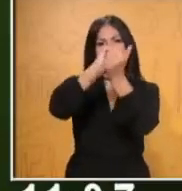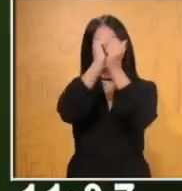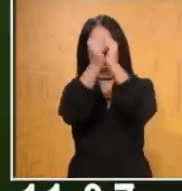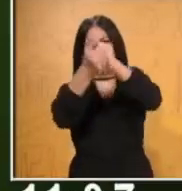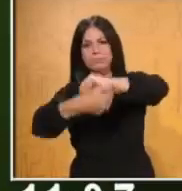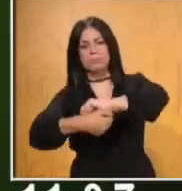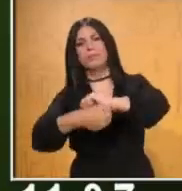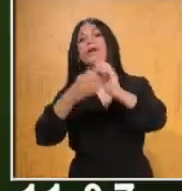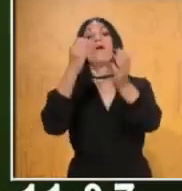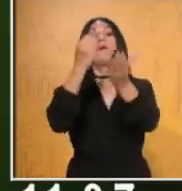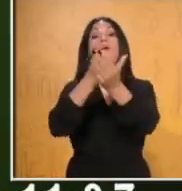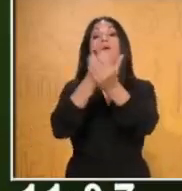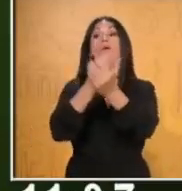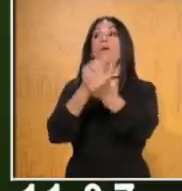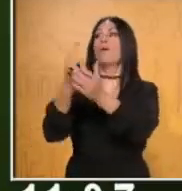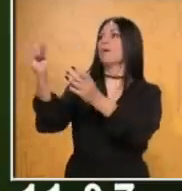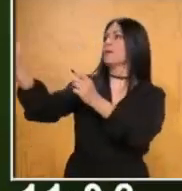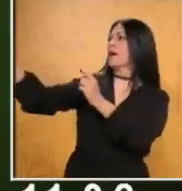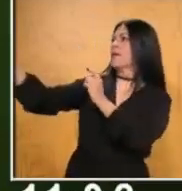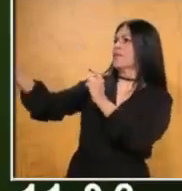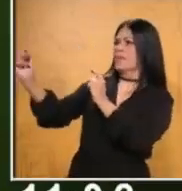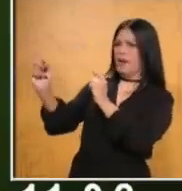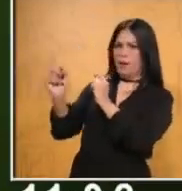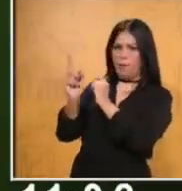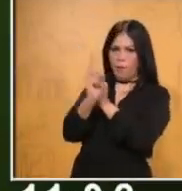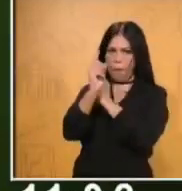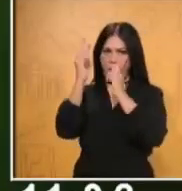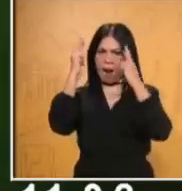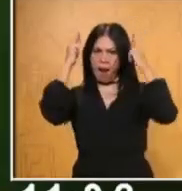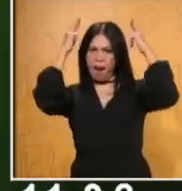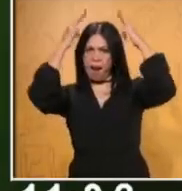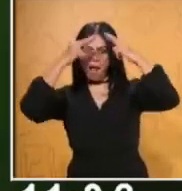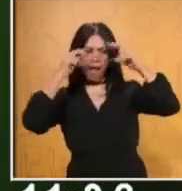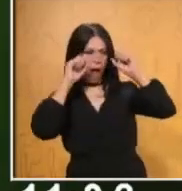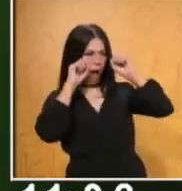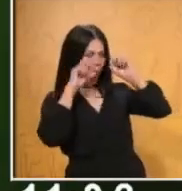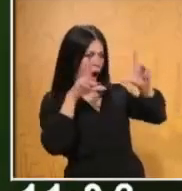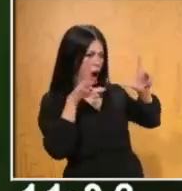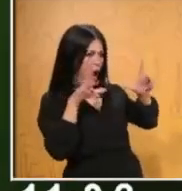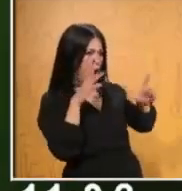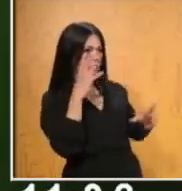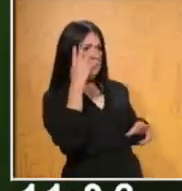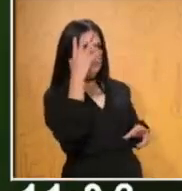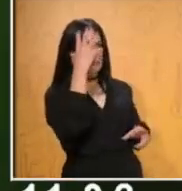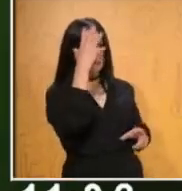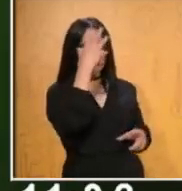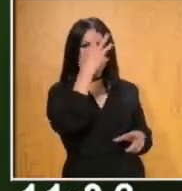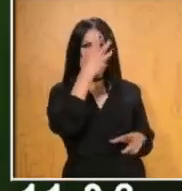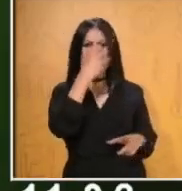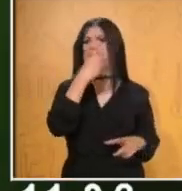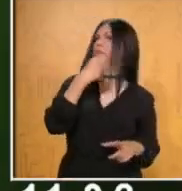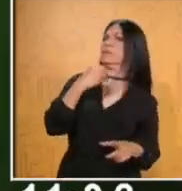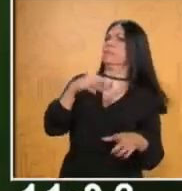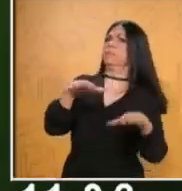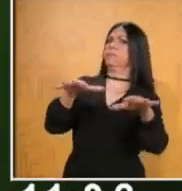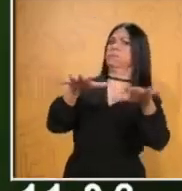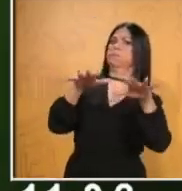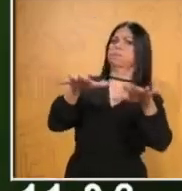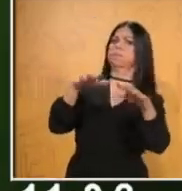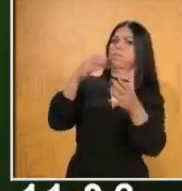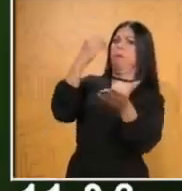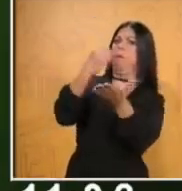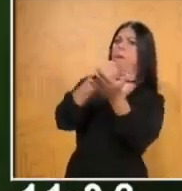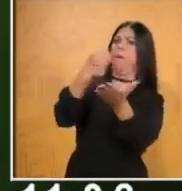rey entró en la habitación, sus ojos brillaron más aún que el oro que estaba contemplando y convocó a sus